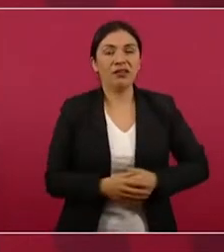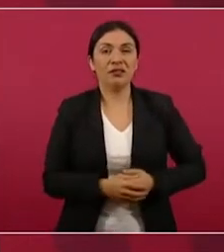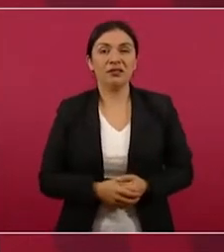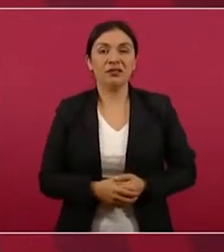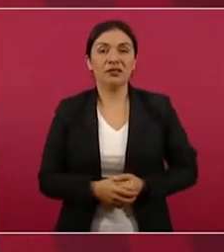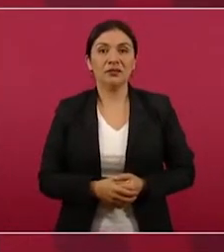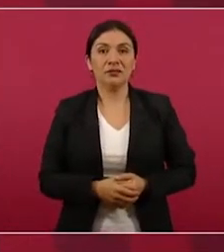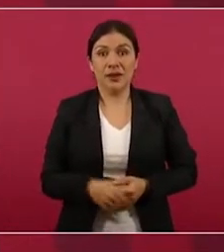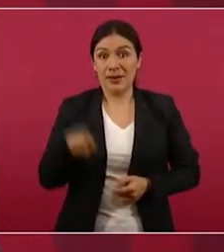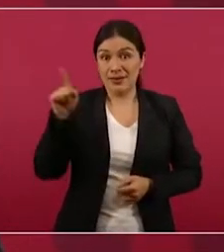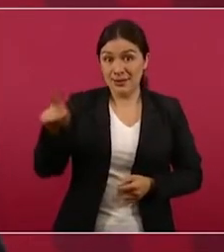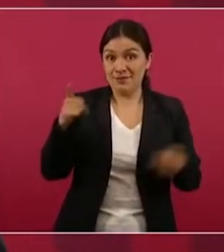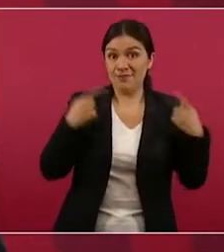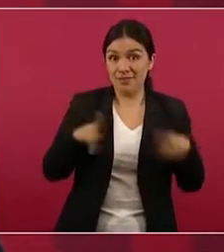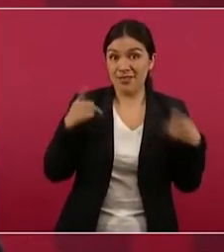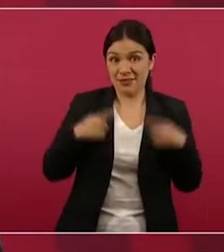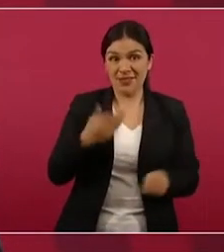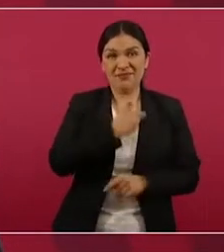Cuando él